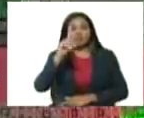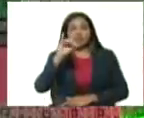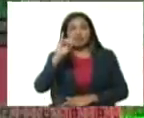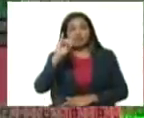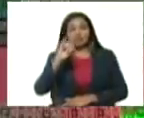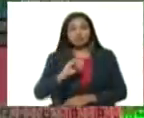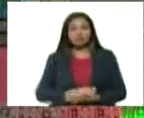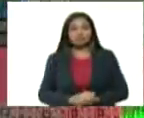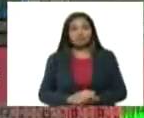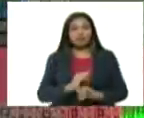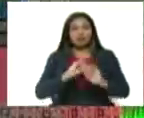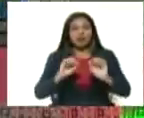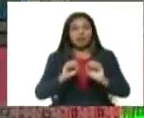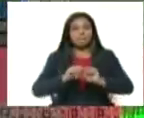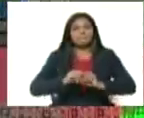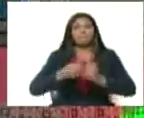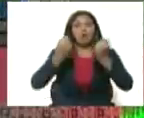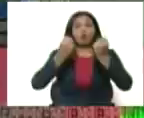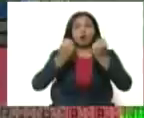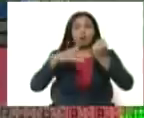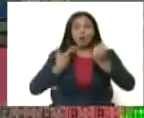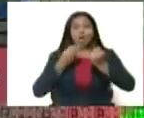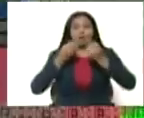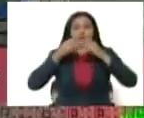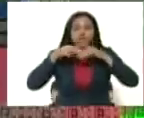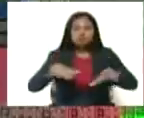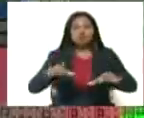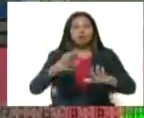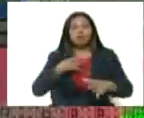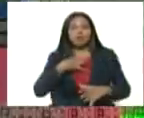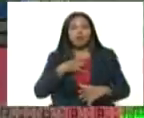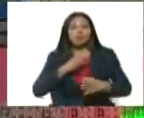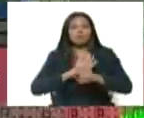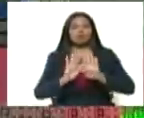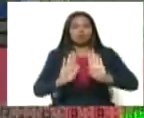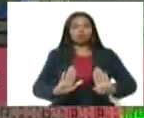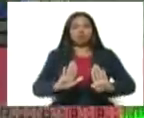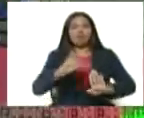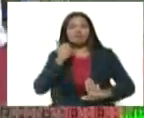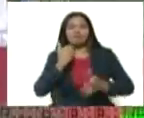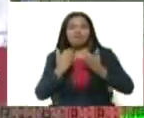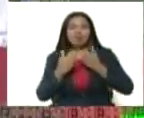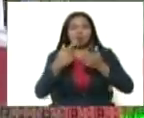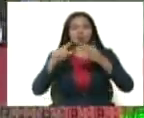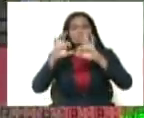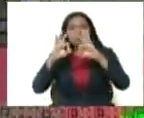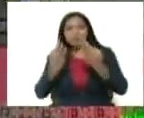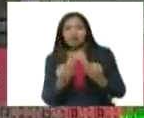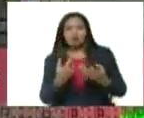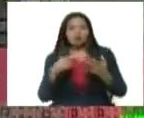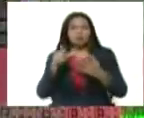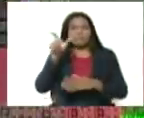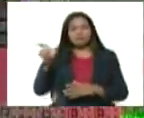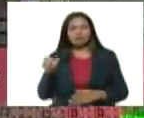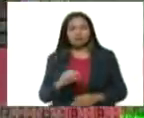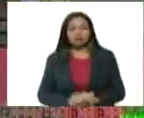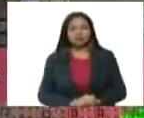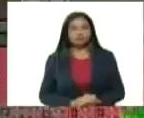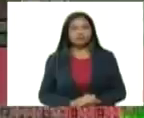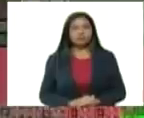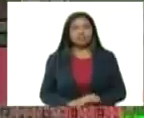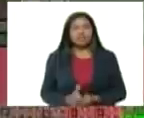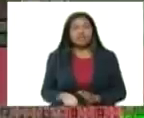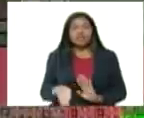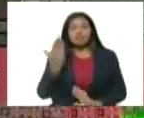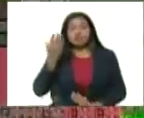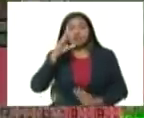pues ya se detiene la posibilidad de que continúe infectando a otros familiares, a otros vecinos. Por eso es tan